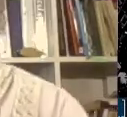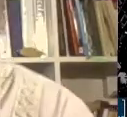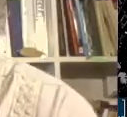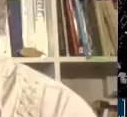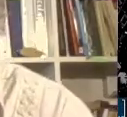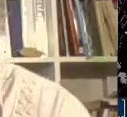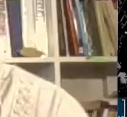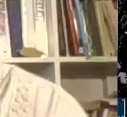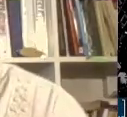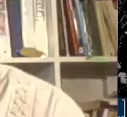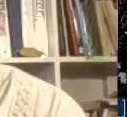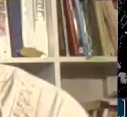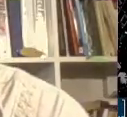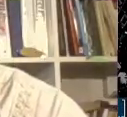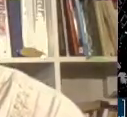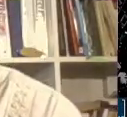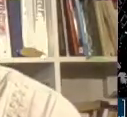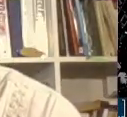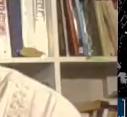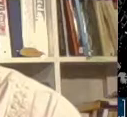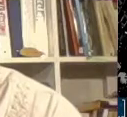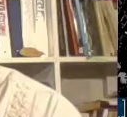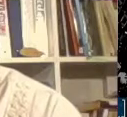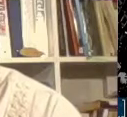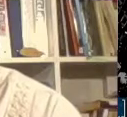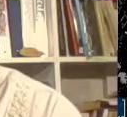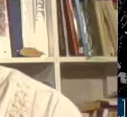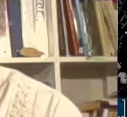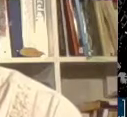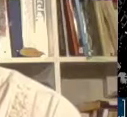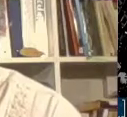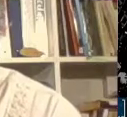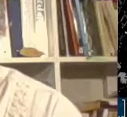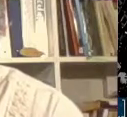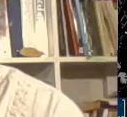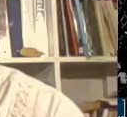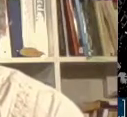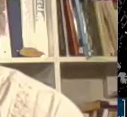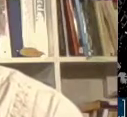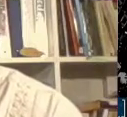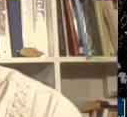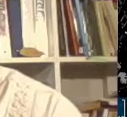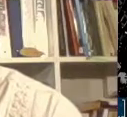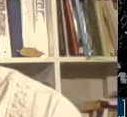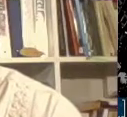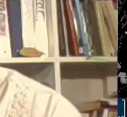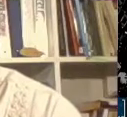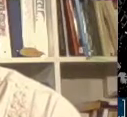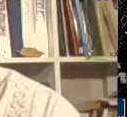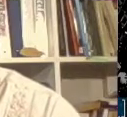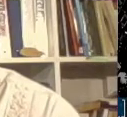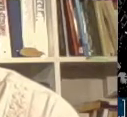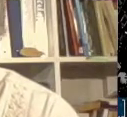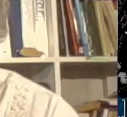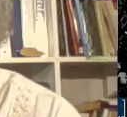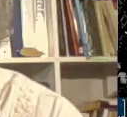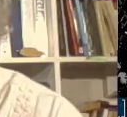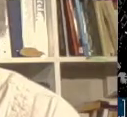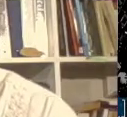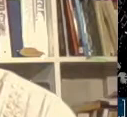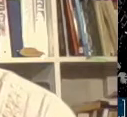Gatell de hoy, 11 de junio del año 2020. Ahora vamos a seguir